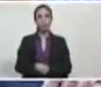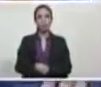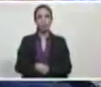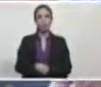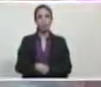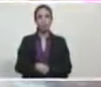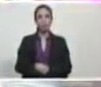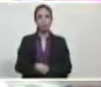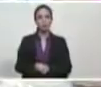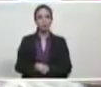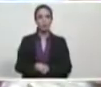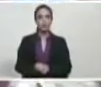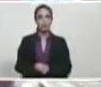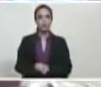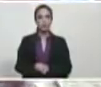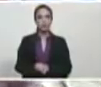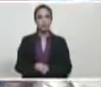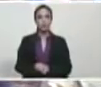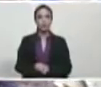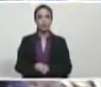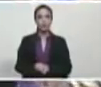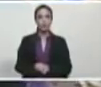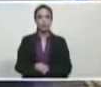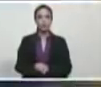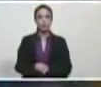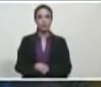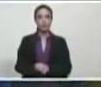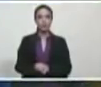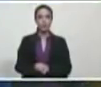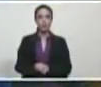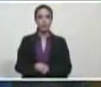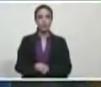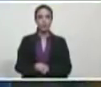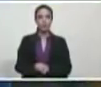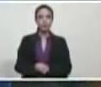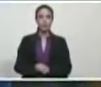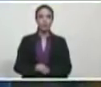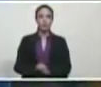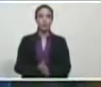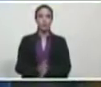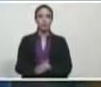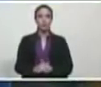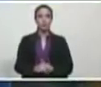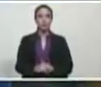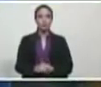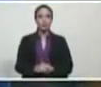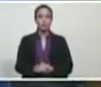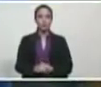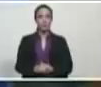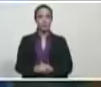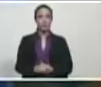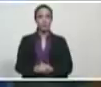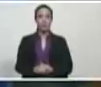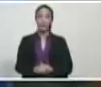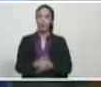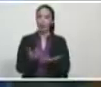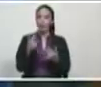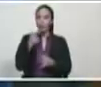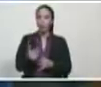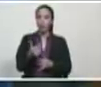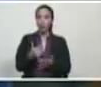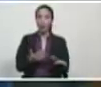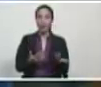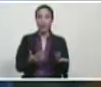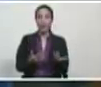estratégico para el motor automotriz. Ahora bien, presidente, nosotros tenemos tres condiciones favorables. Usted ya